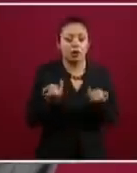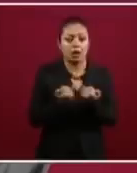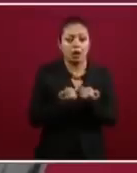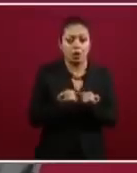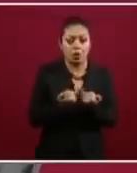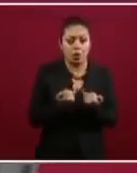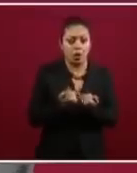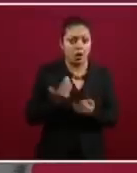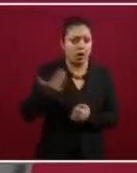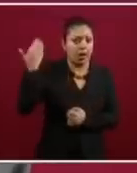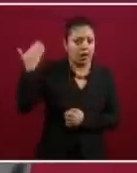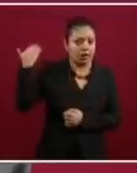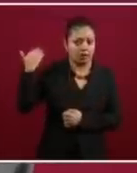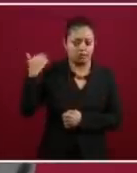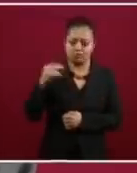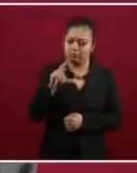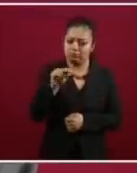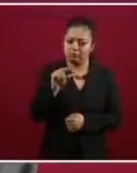estaban antes,